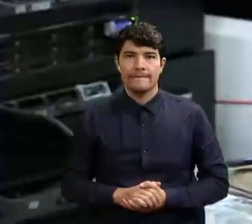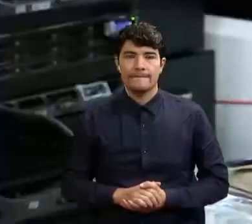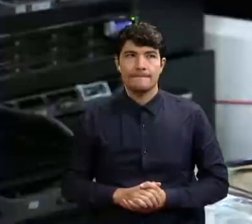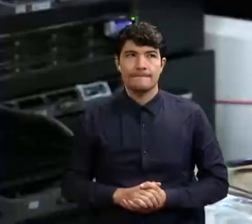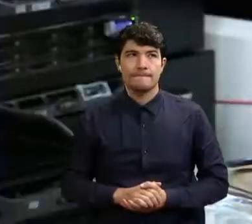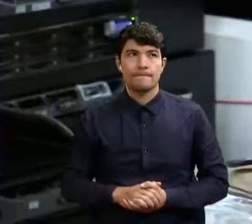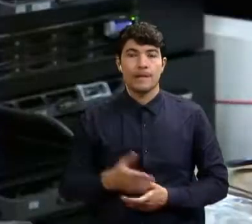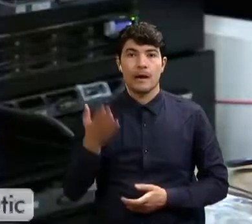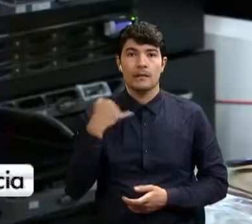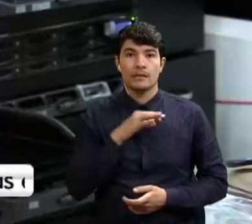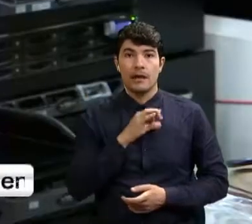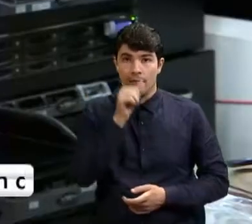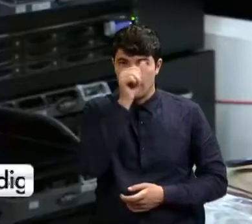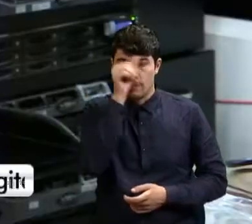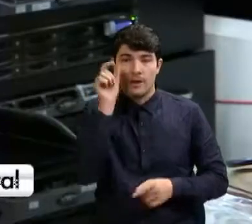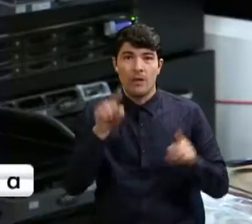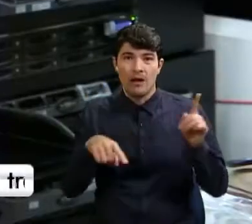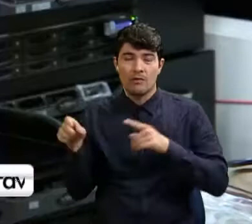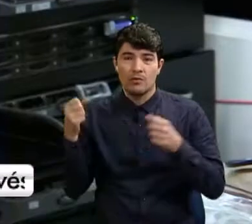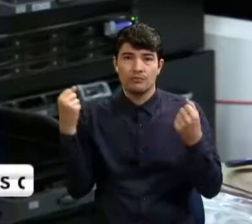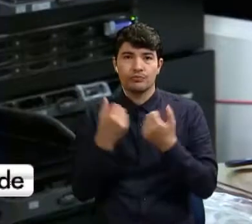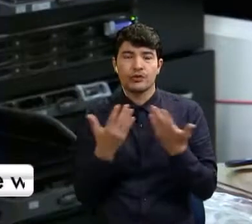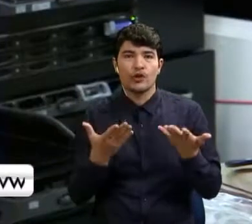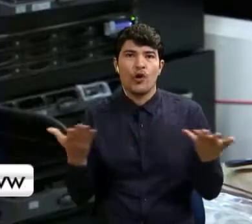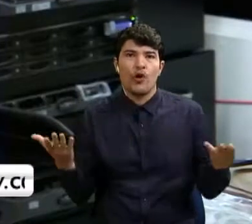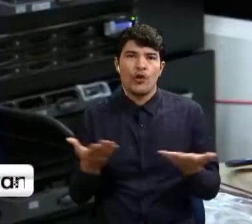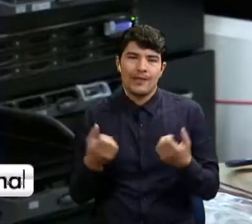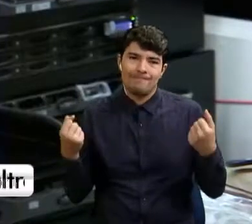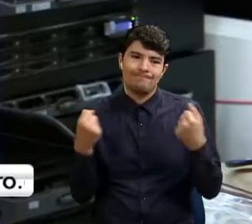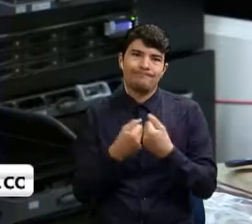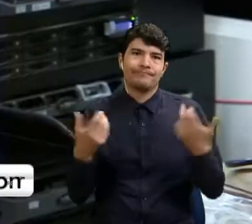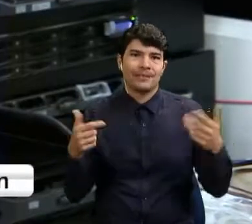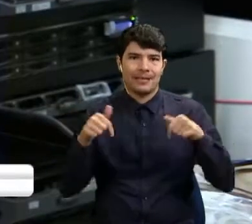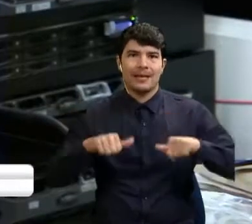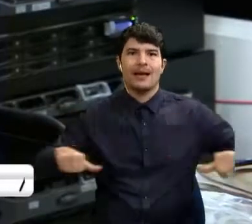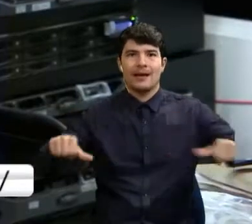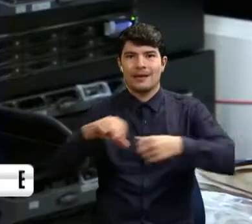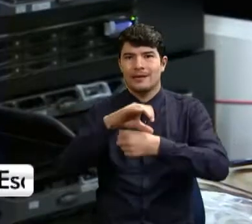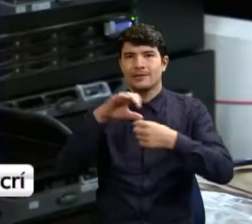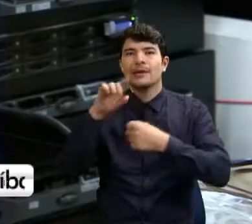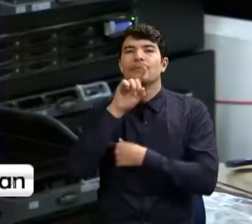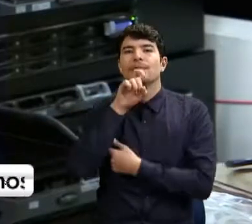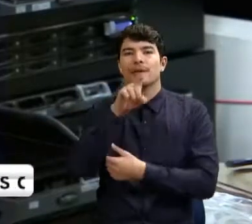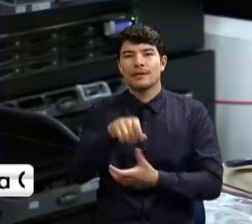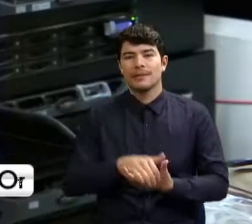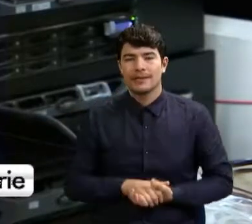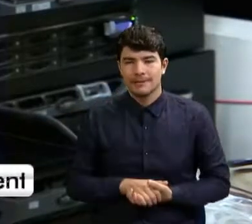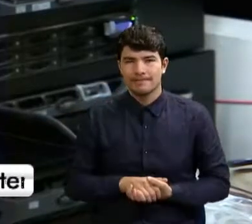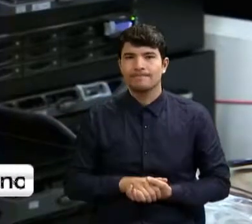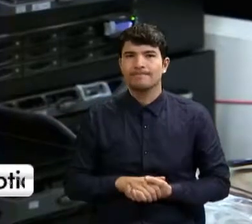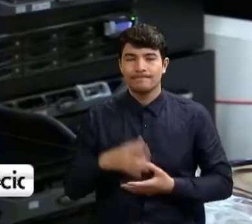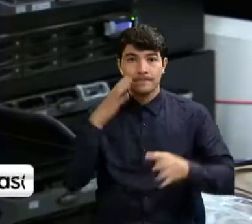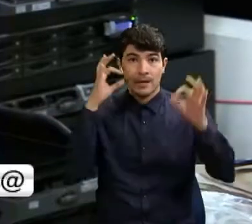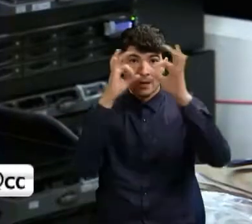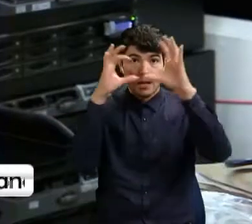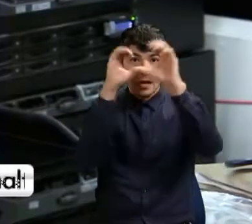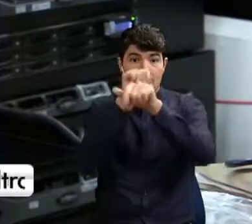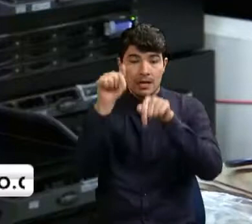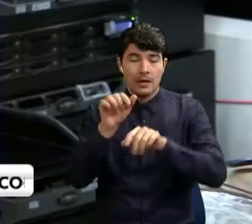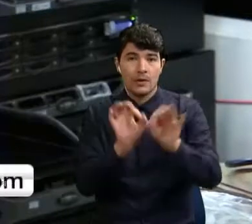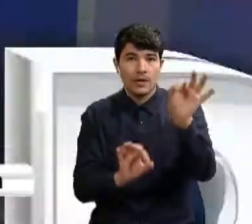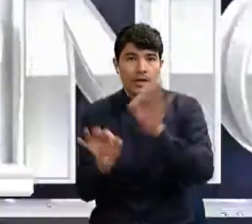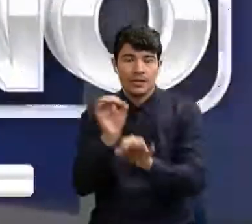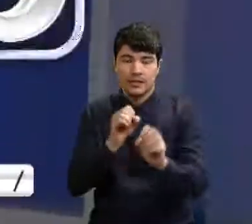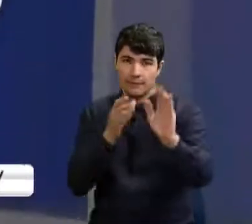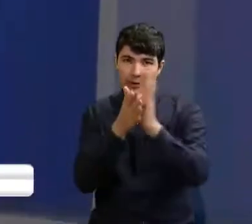este fin de semana se presentaron varios accidentes de tránsito en el área metropolitana de bucaramanga y el lente nocturno ha preparado para todos ustedes el